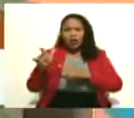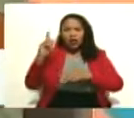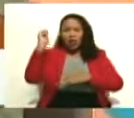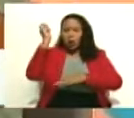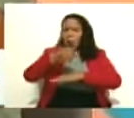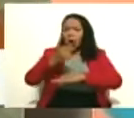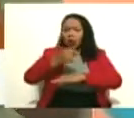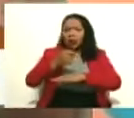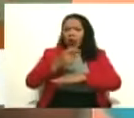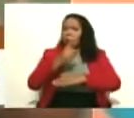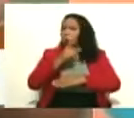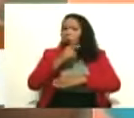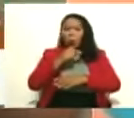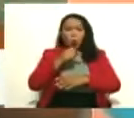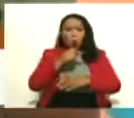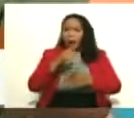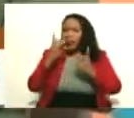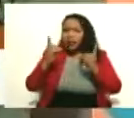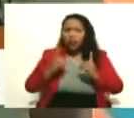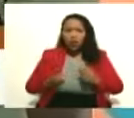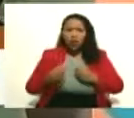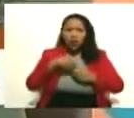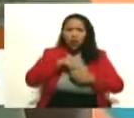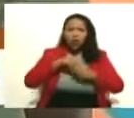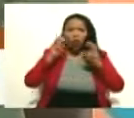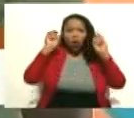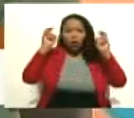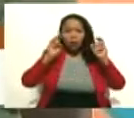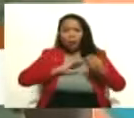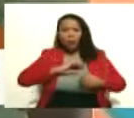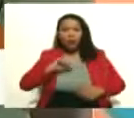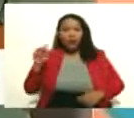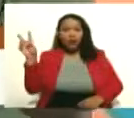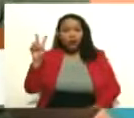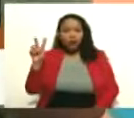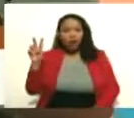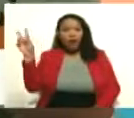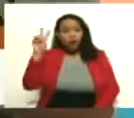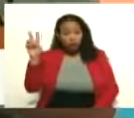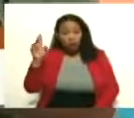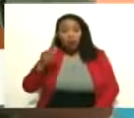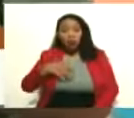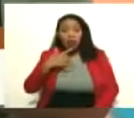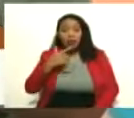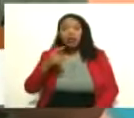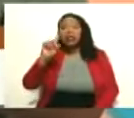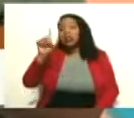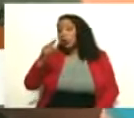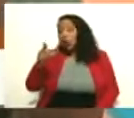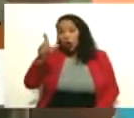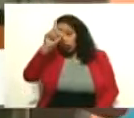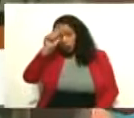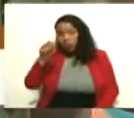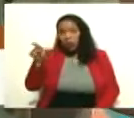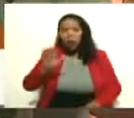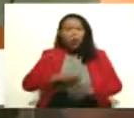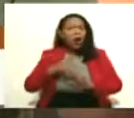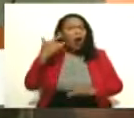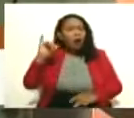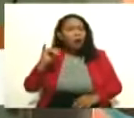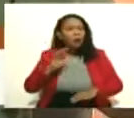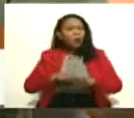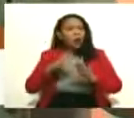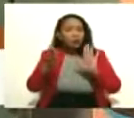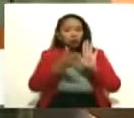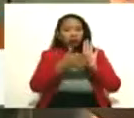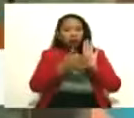no tiene imparcialidad ante el tema y Venezuela tiene la potestad de decidir si reconoce o no esa jurisdicción. ¿Por qué la tiene? Porque el